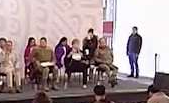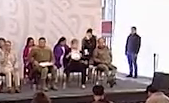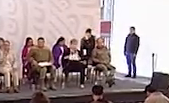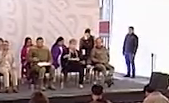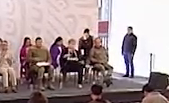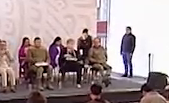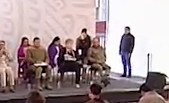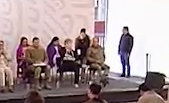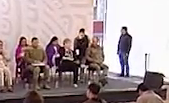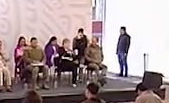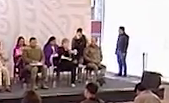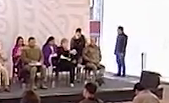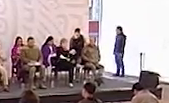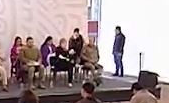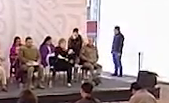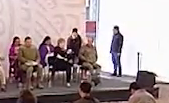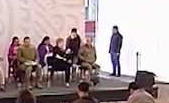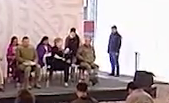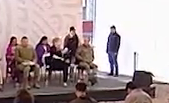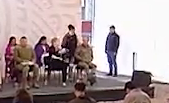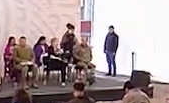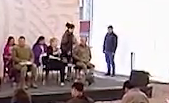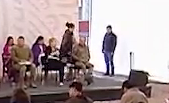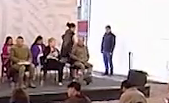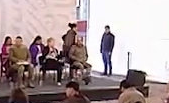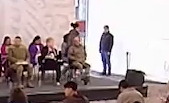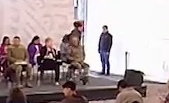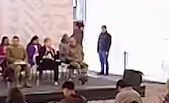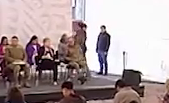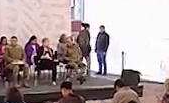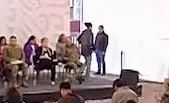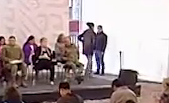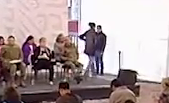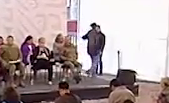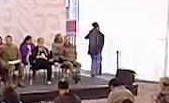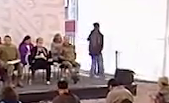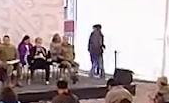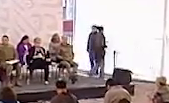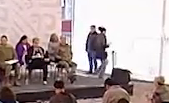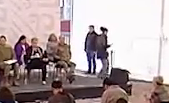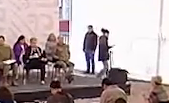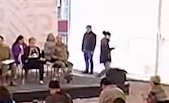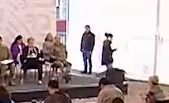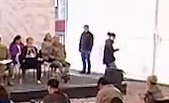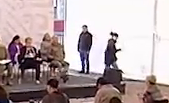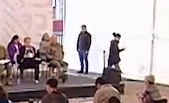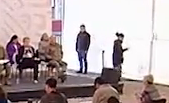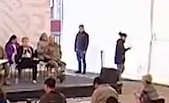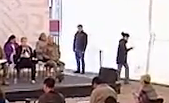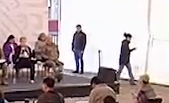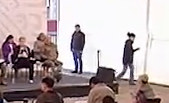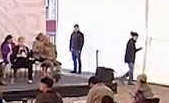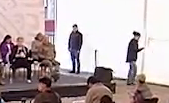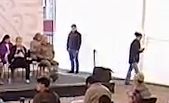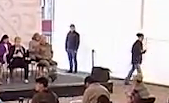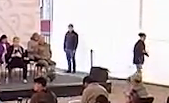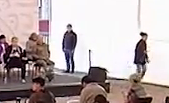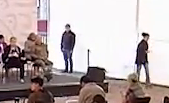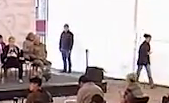Por eso se les llama reaccionarios a los conservadores.